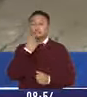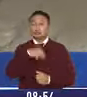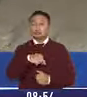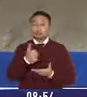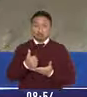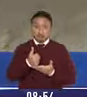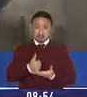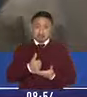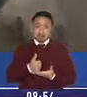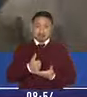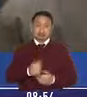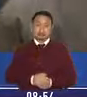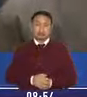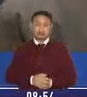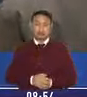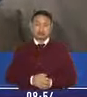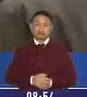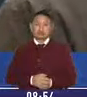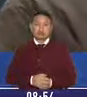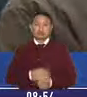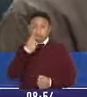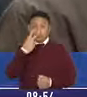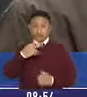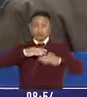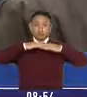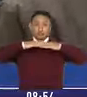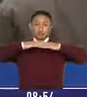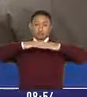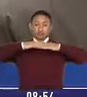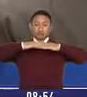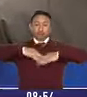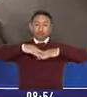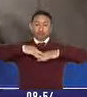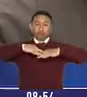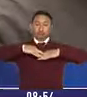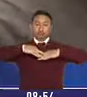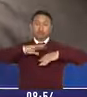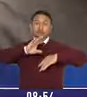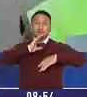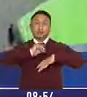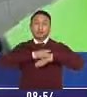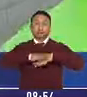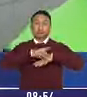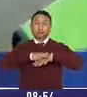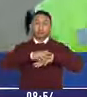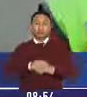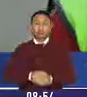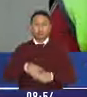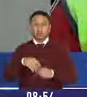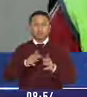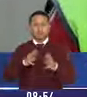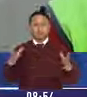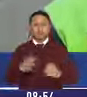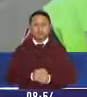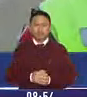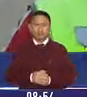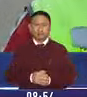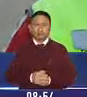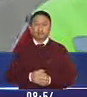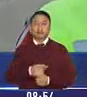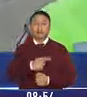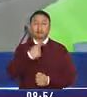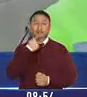ser atendidos. Se está hundiendo la calle, como ve, y está desperdiciándose el agua potable. Es demasiado, imagínese, o sea,